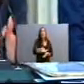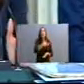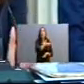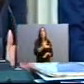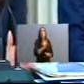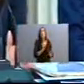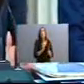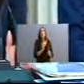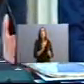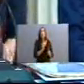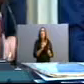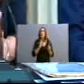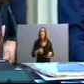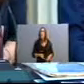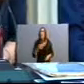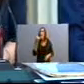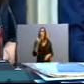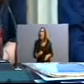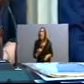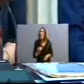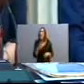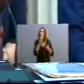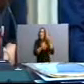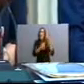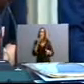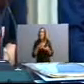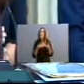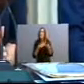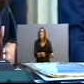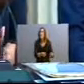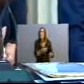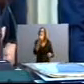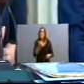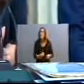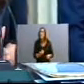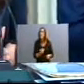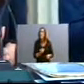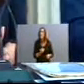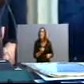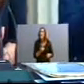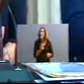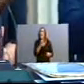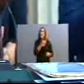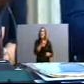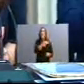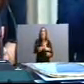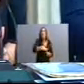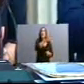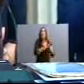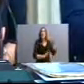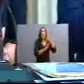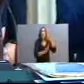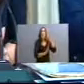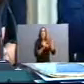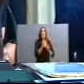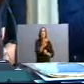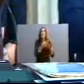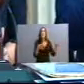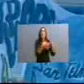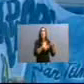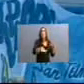Parte del encubrimiento se debe también a esa complicidad de una parte de la dirigencia comunitaria. Y hay que decirlo con todas las